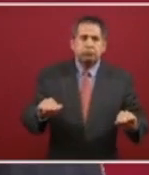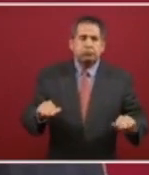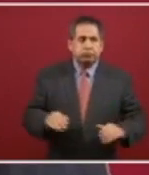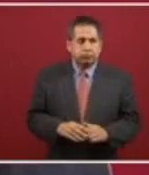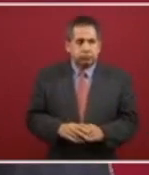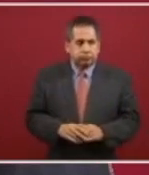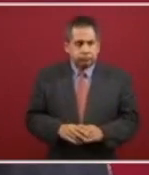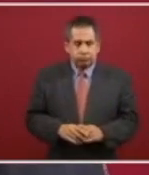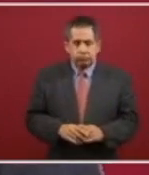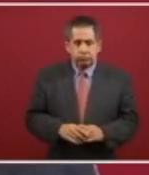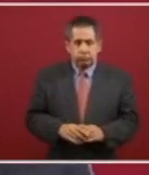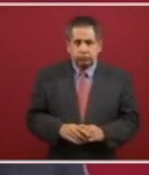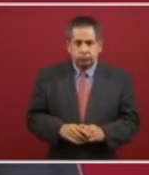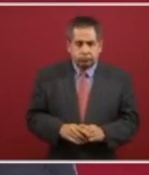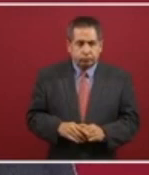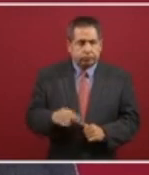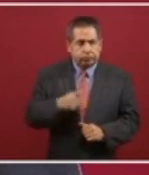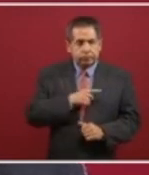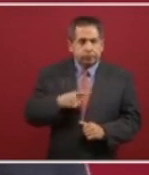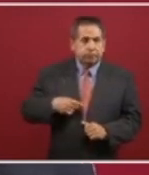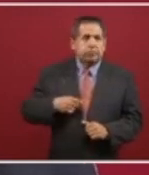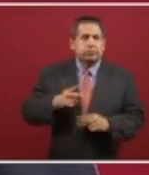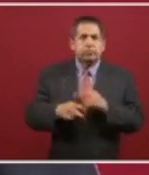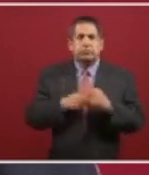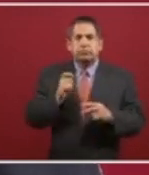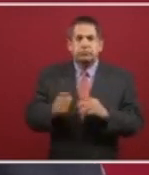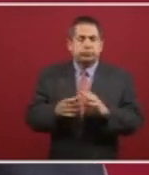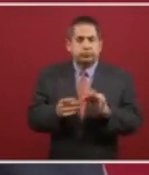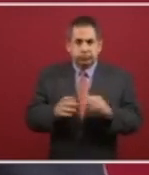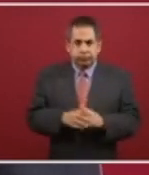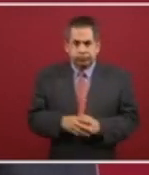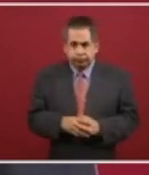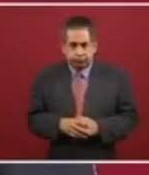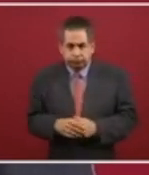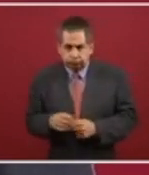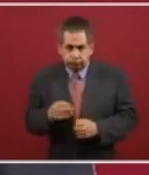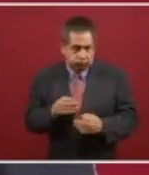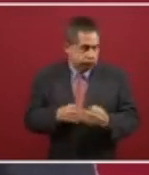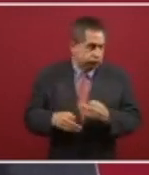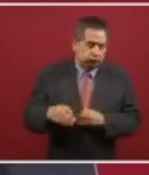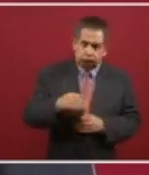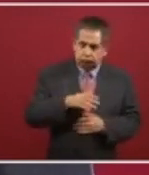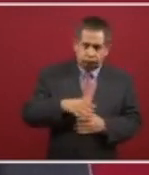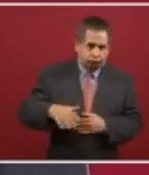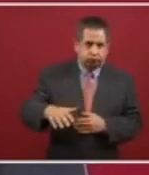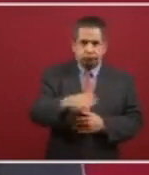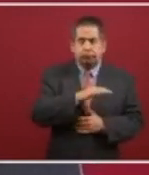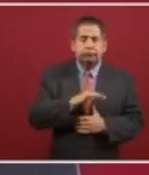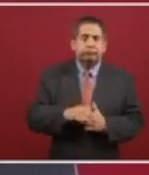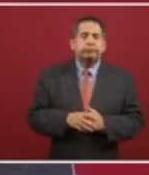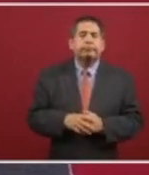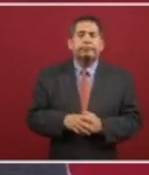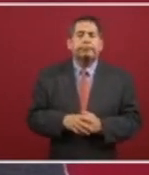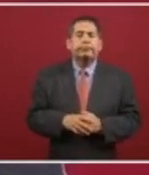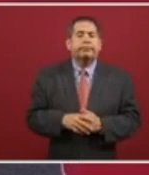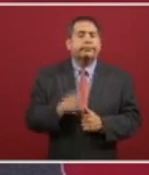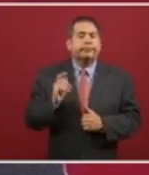que debemos de tomar en cuenta que